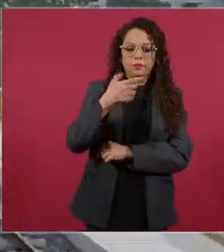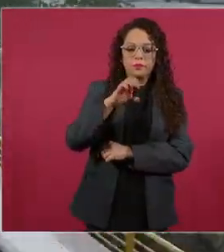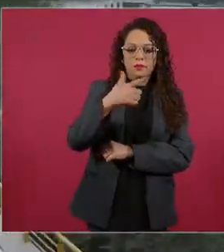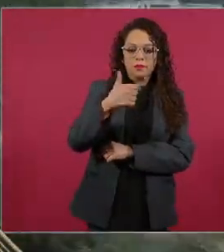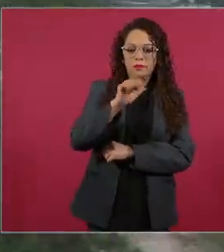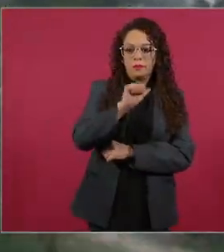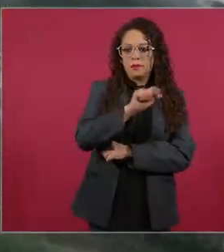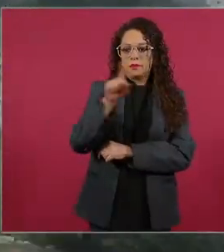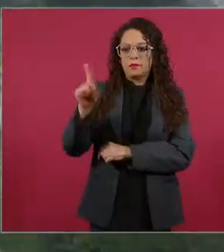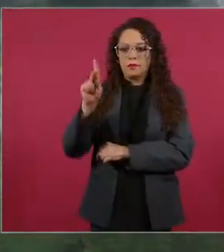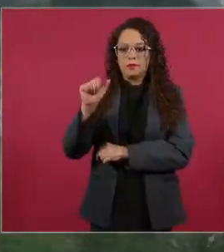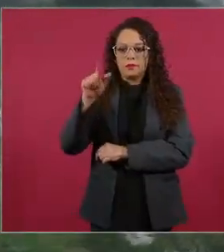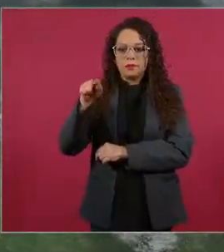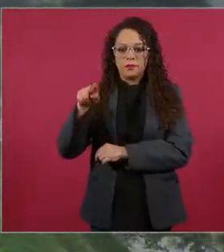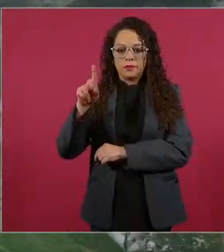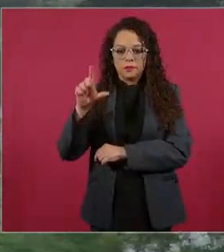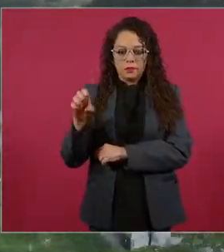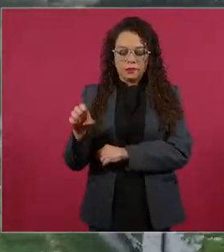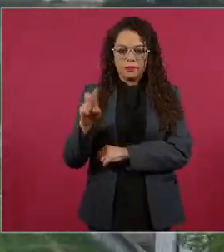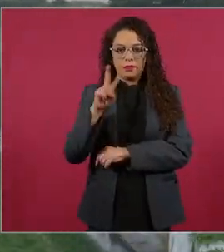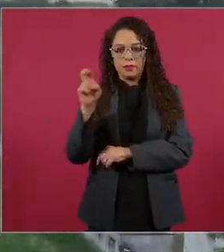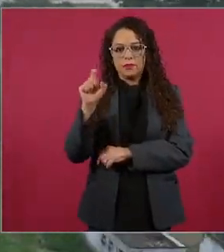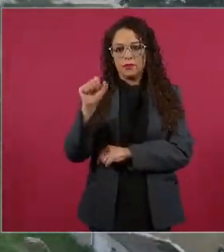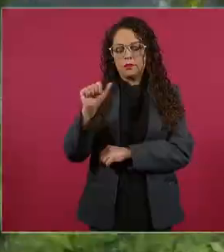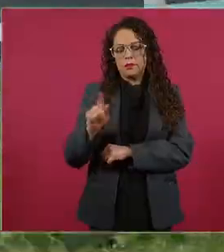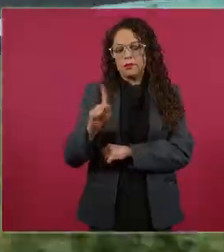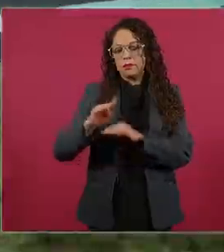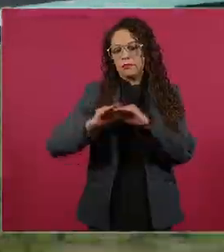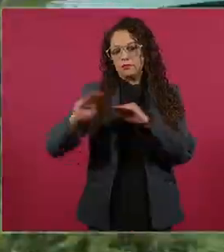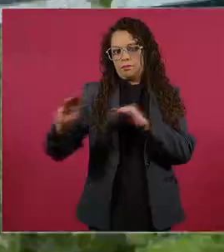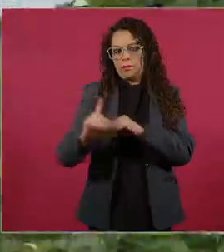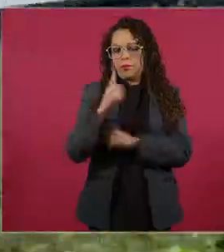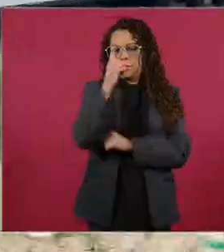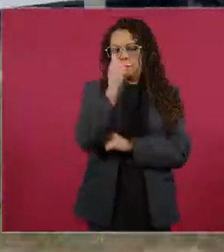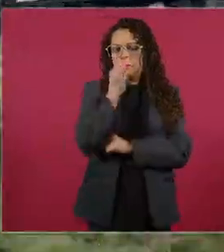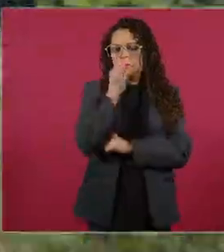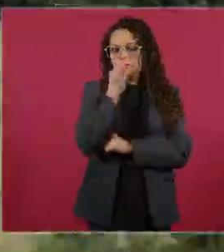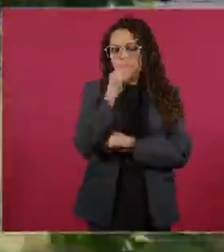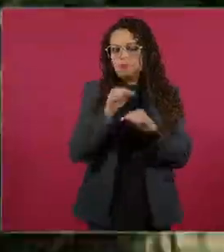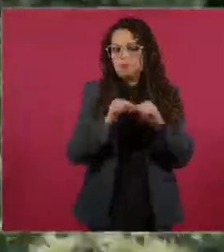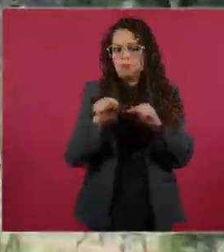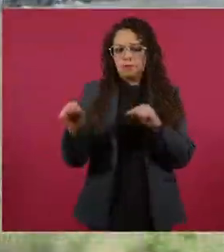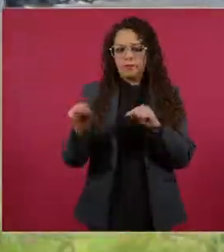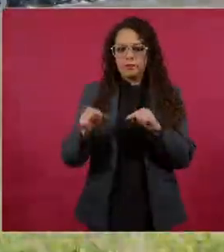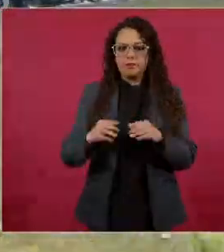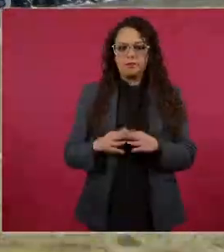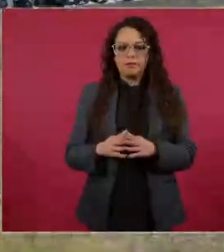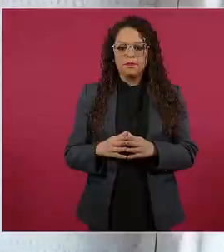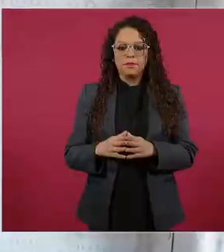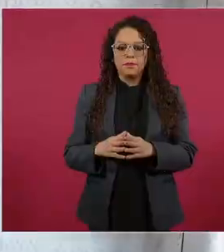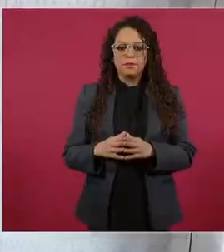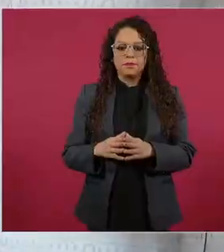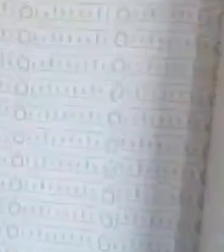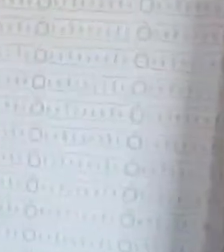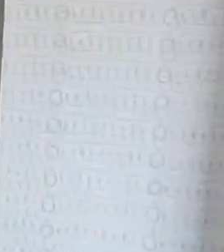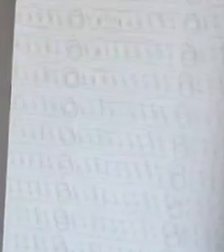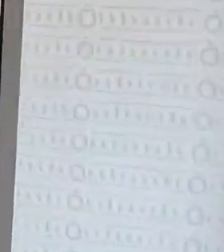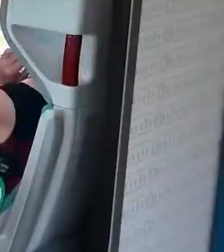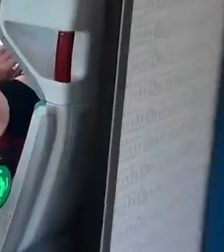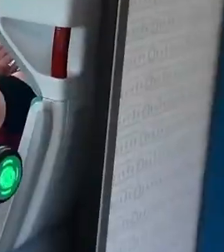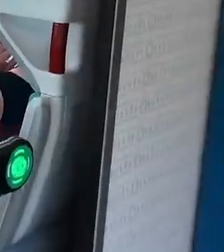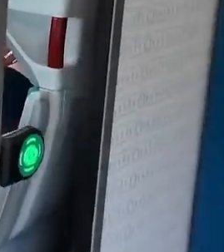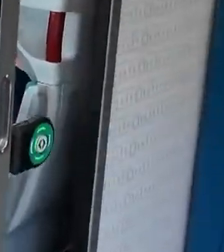durante 226 kilómetros, un pequeño minuto donde podemos disfrutar de las bellas y